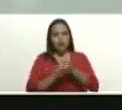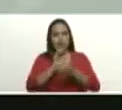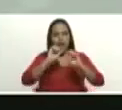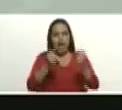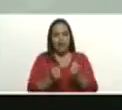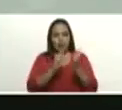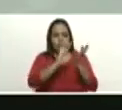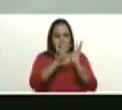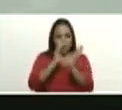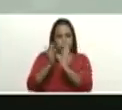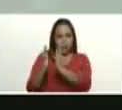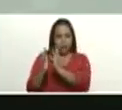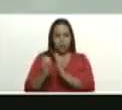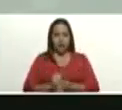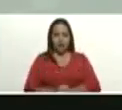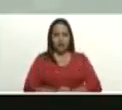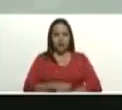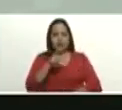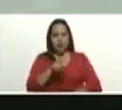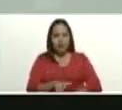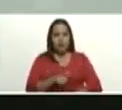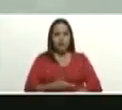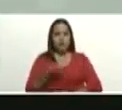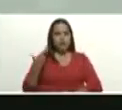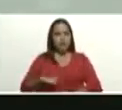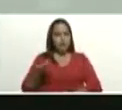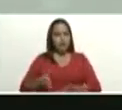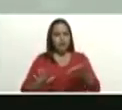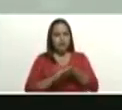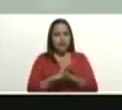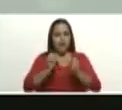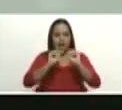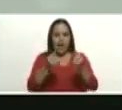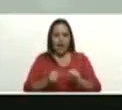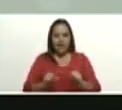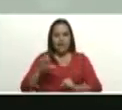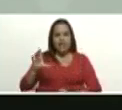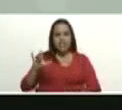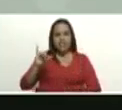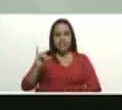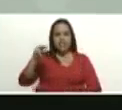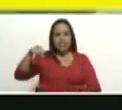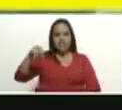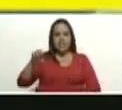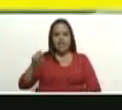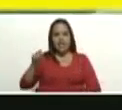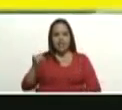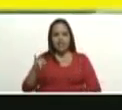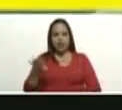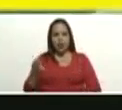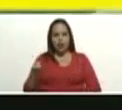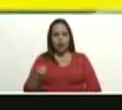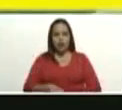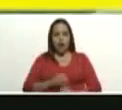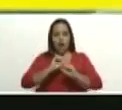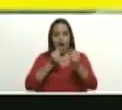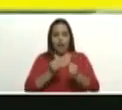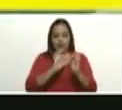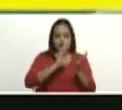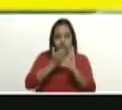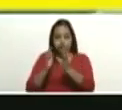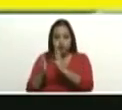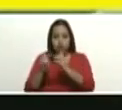las glorias del arte cinético mundial